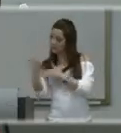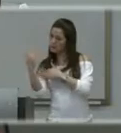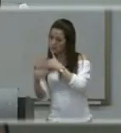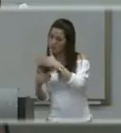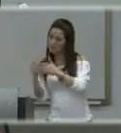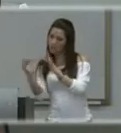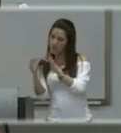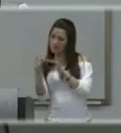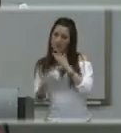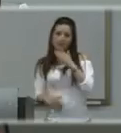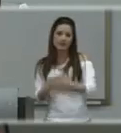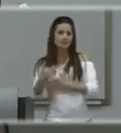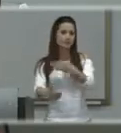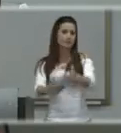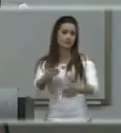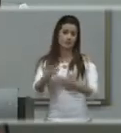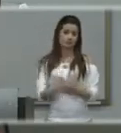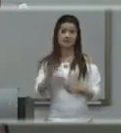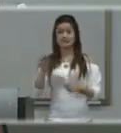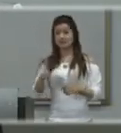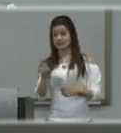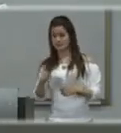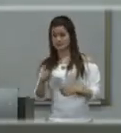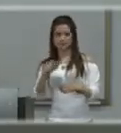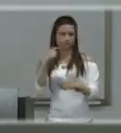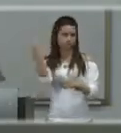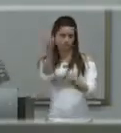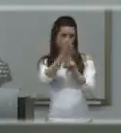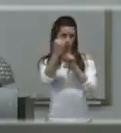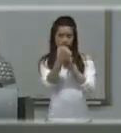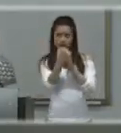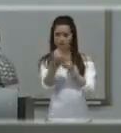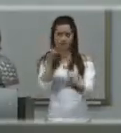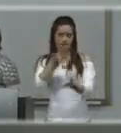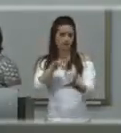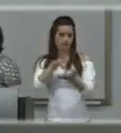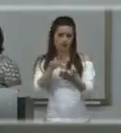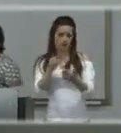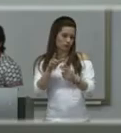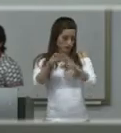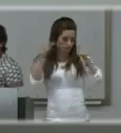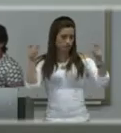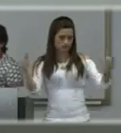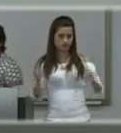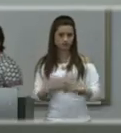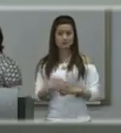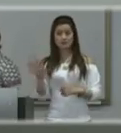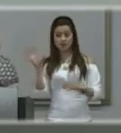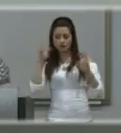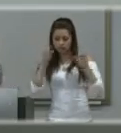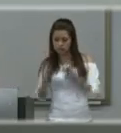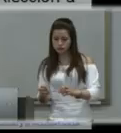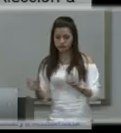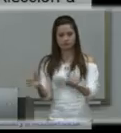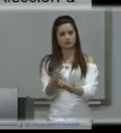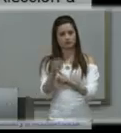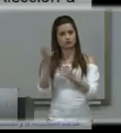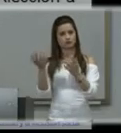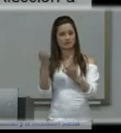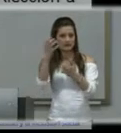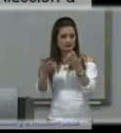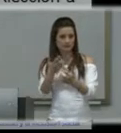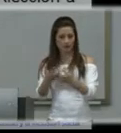ese es un proceso que requiere la participación amplia de la sociedad para que identifiquemos un sistema que nos funcione.